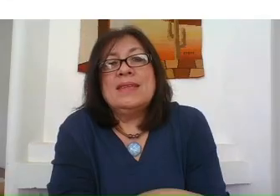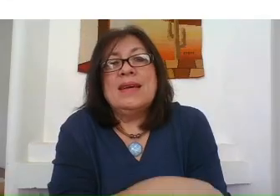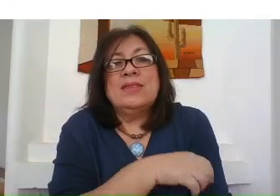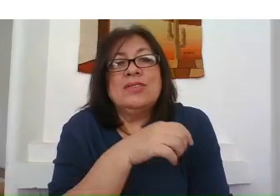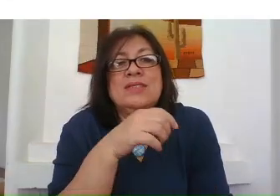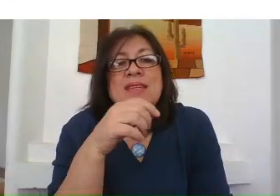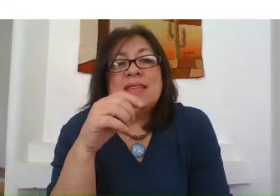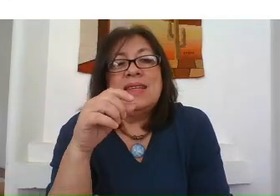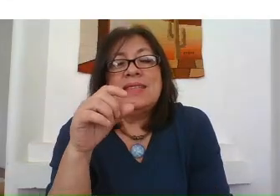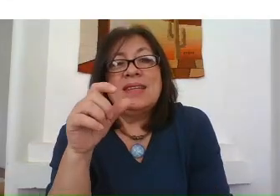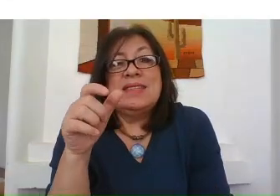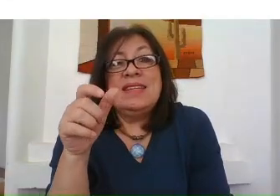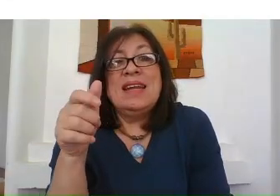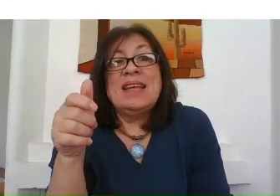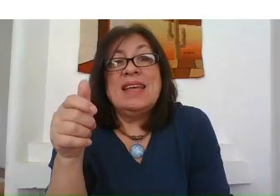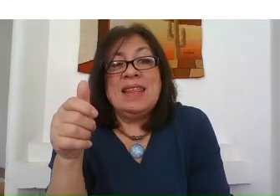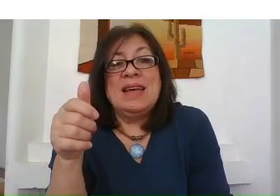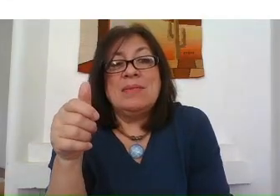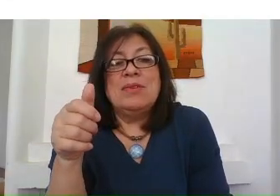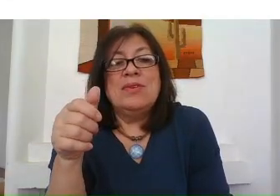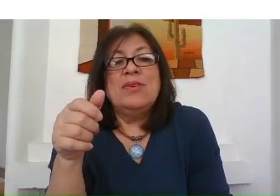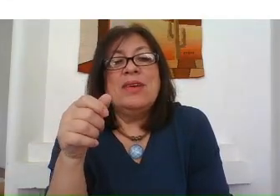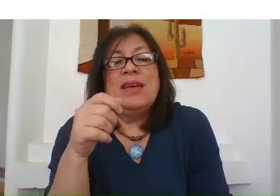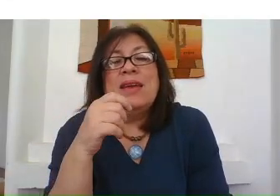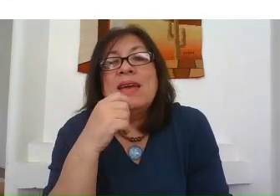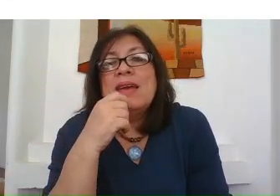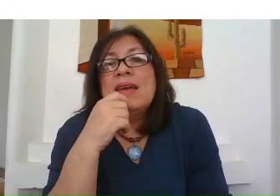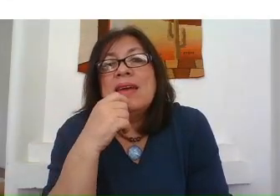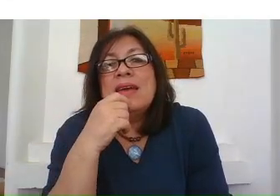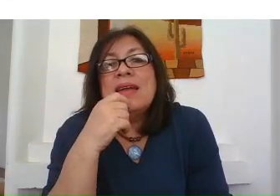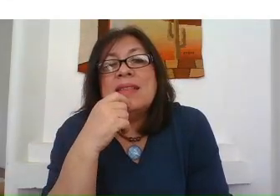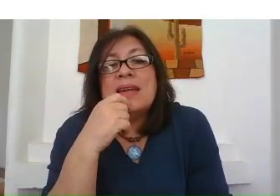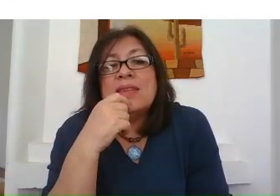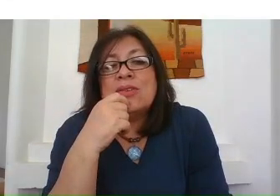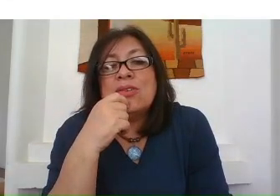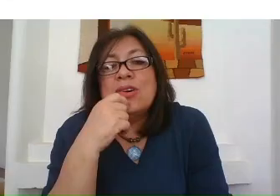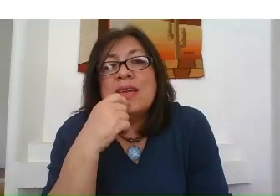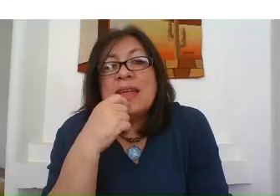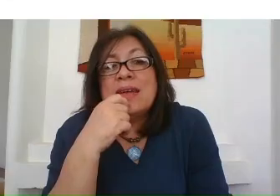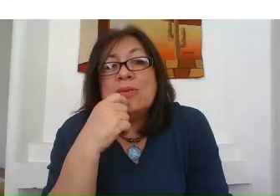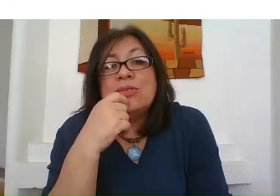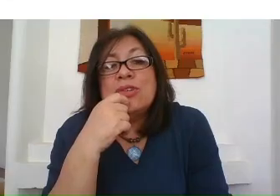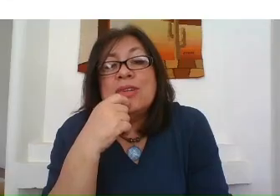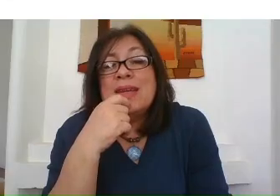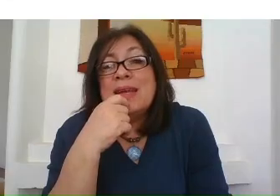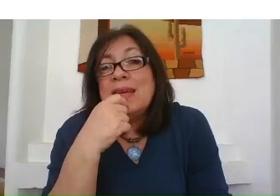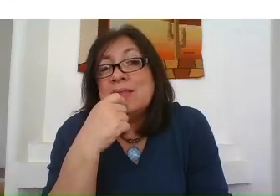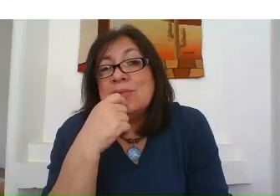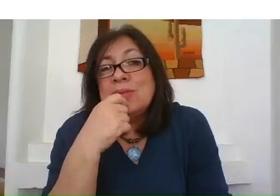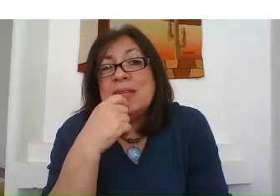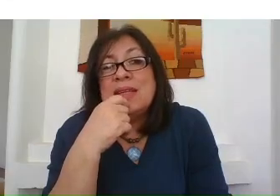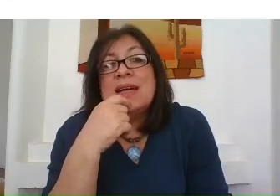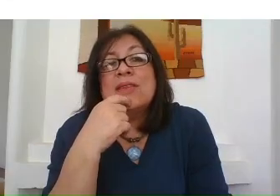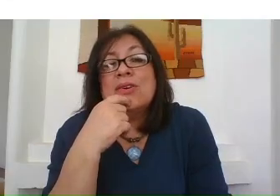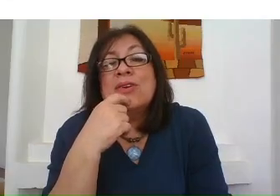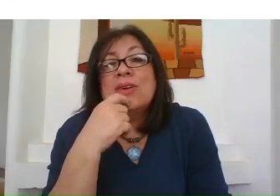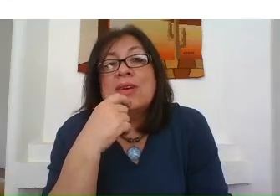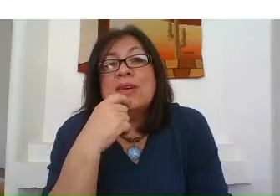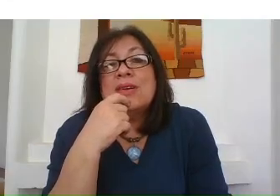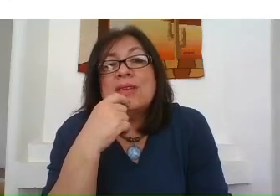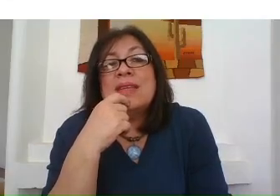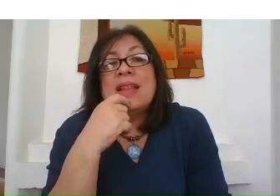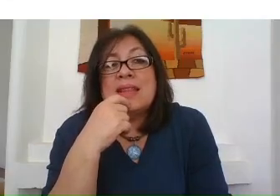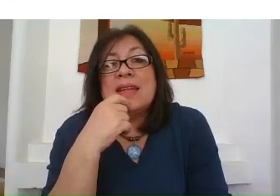y en esa entonces, en esa sinergia, digamos, ¿no? El trastorno en la deglución es un